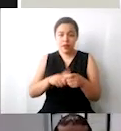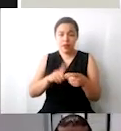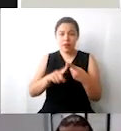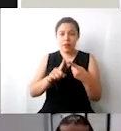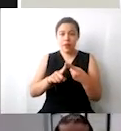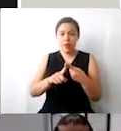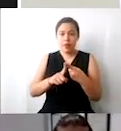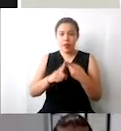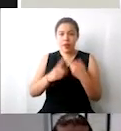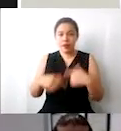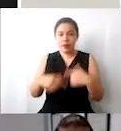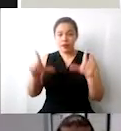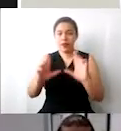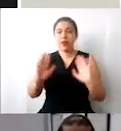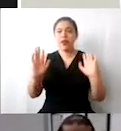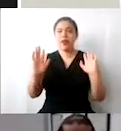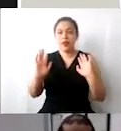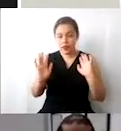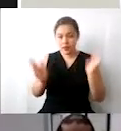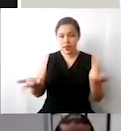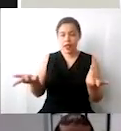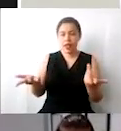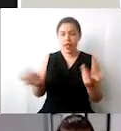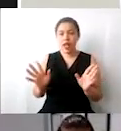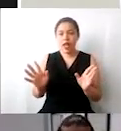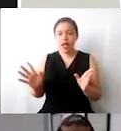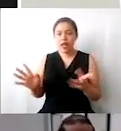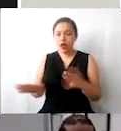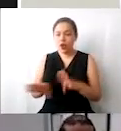Y ya después entró en complicaciones el propio